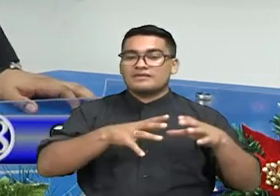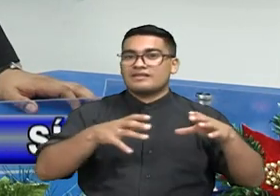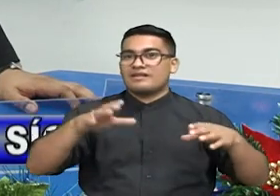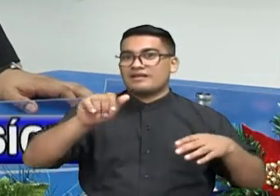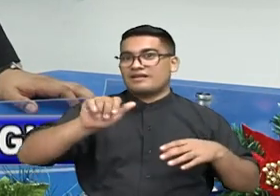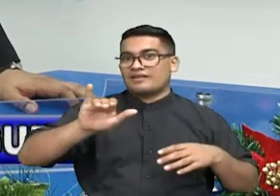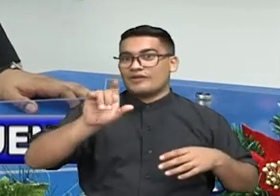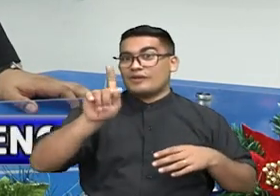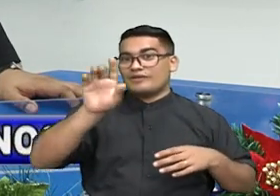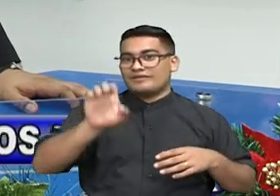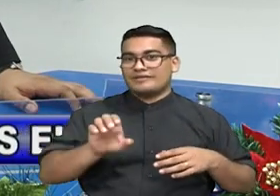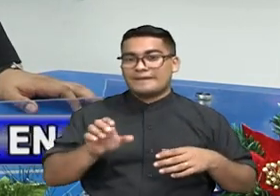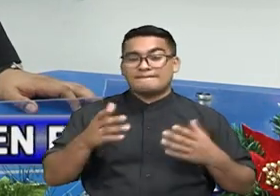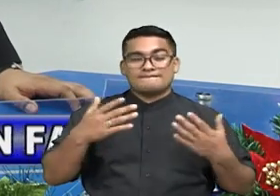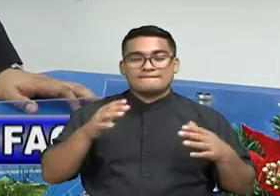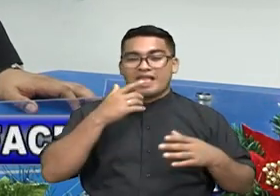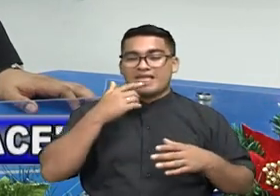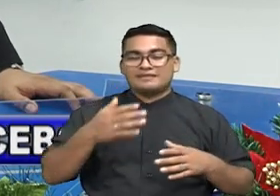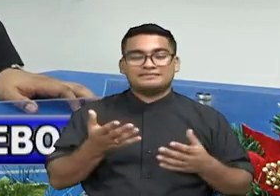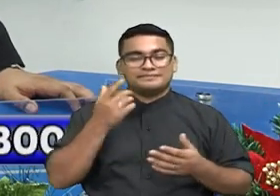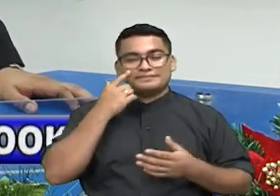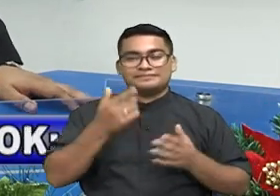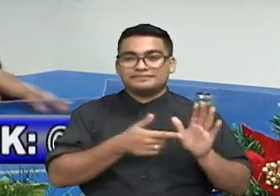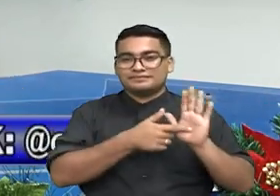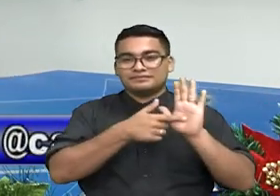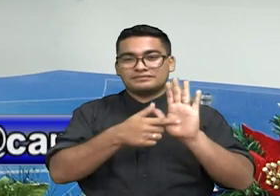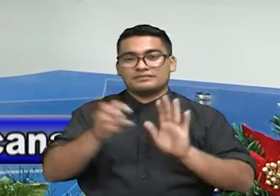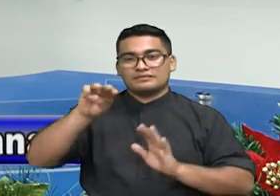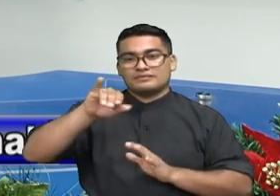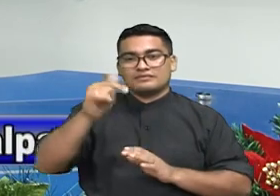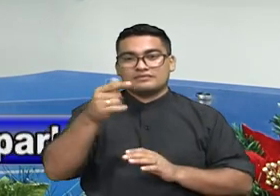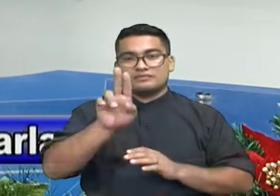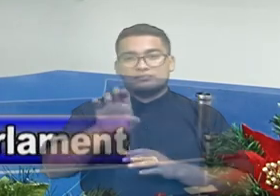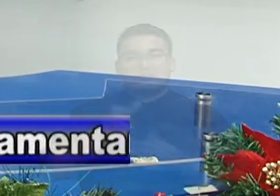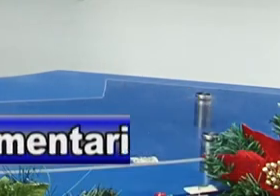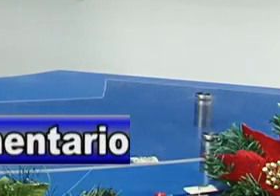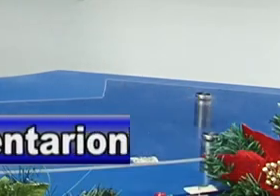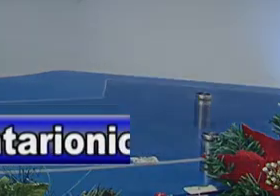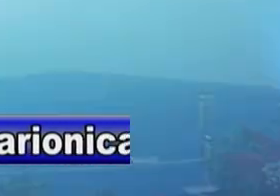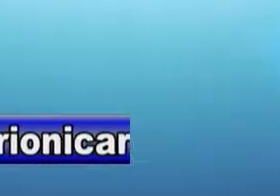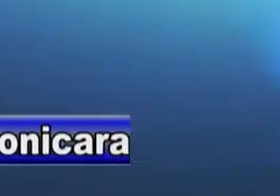ayote para el ayote en miel. Miguel Carranza Mena nos brinda los detalles.